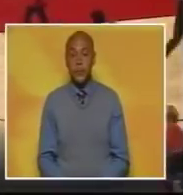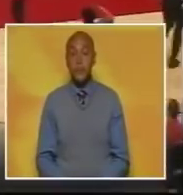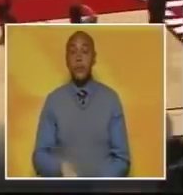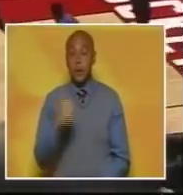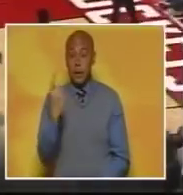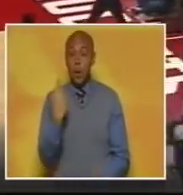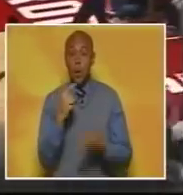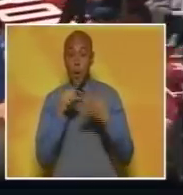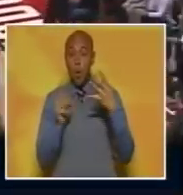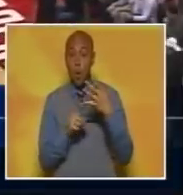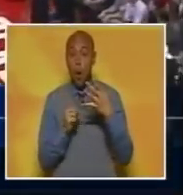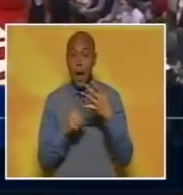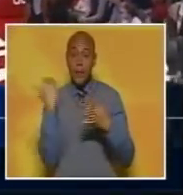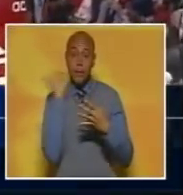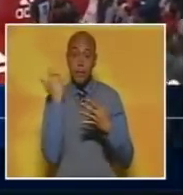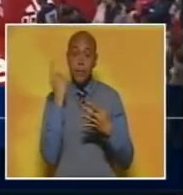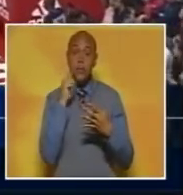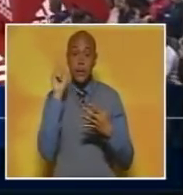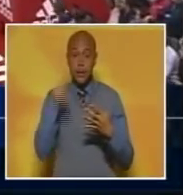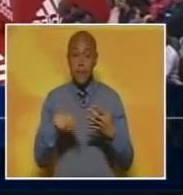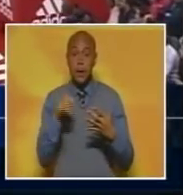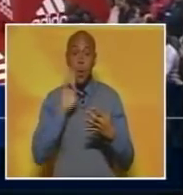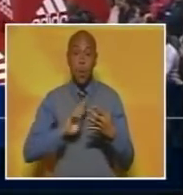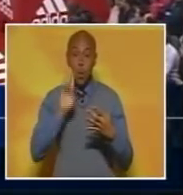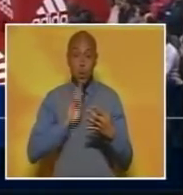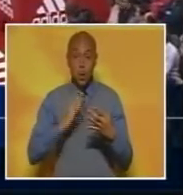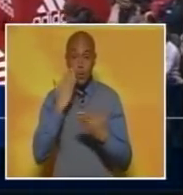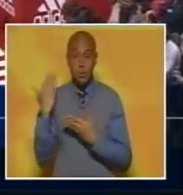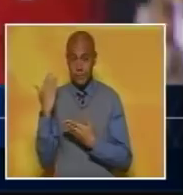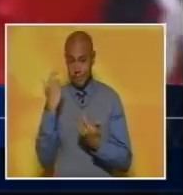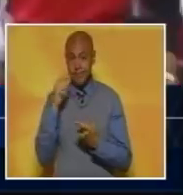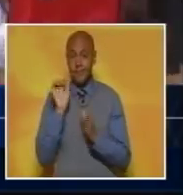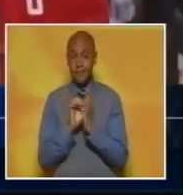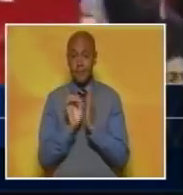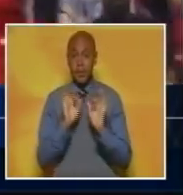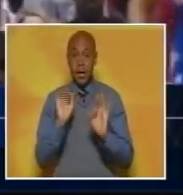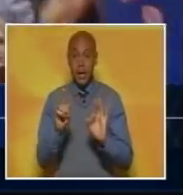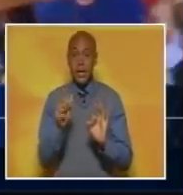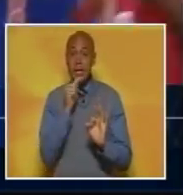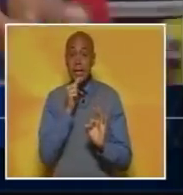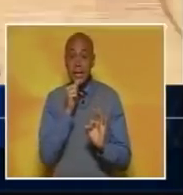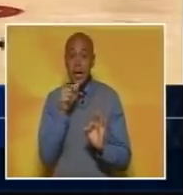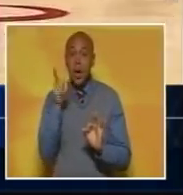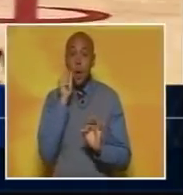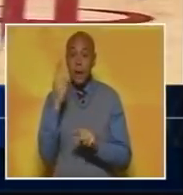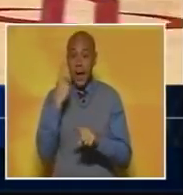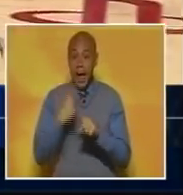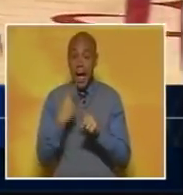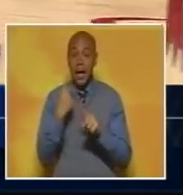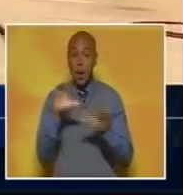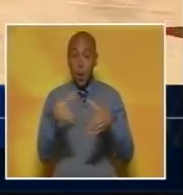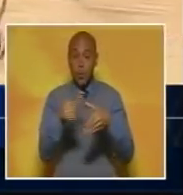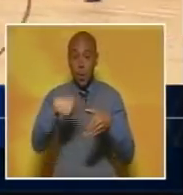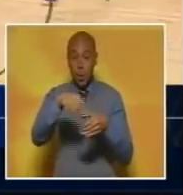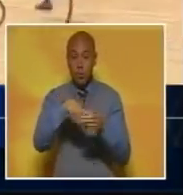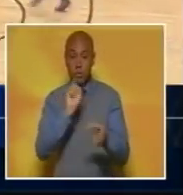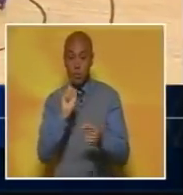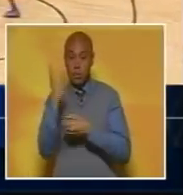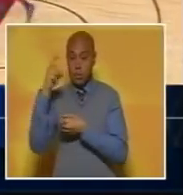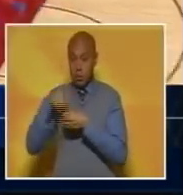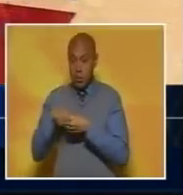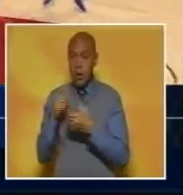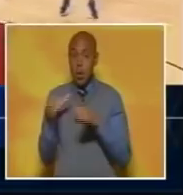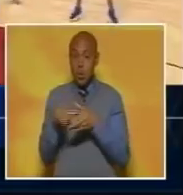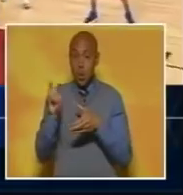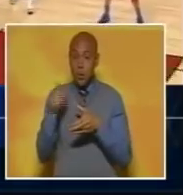Cuarta derrota al hilo para los Rockets de Houston y Russell Westbrook, nada más y nada menos que a manos de su ex equipo, el Thunder de Oklahoma City,